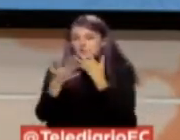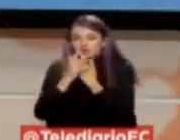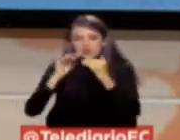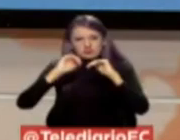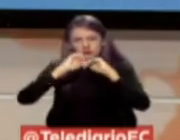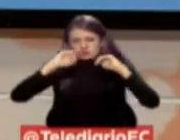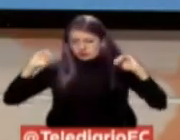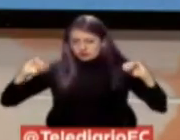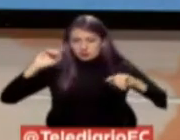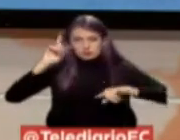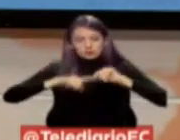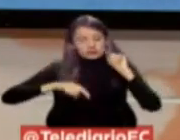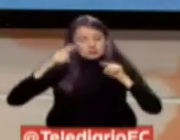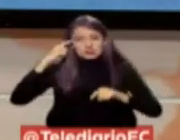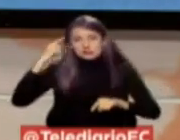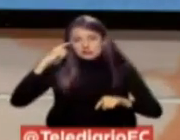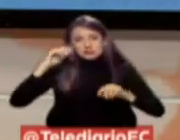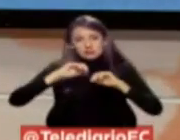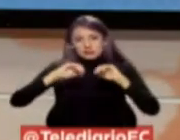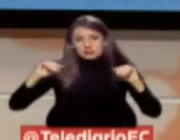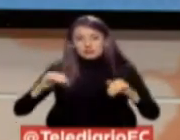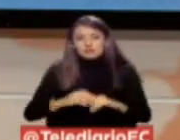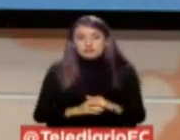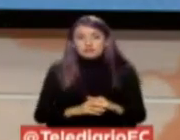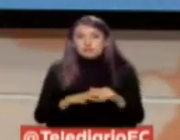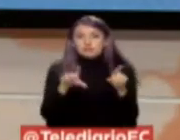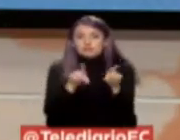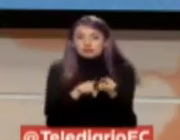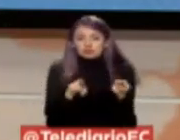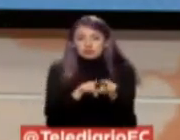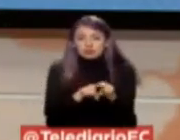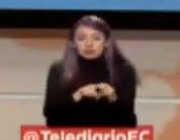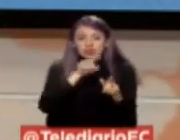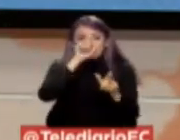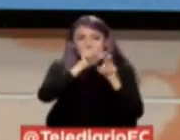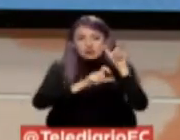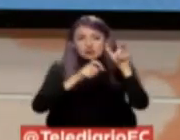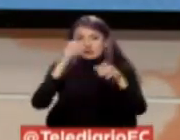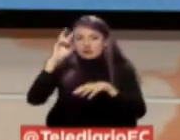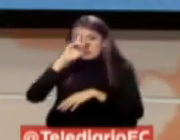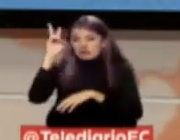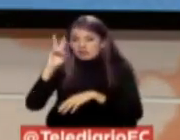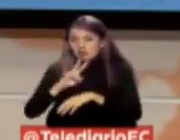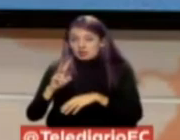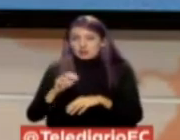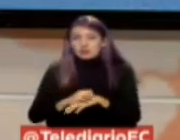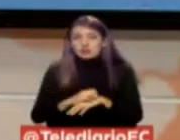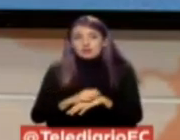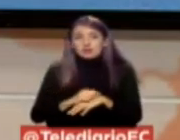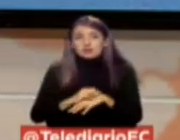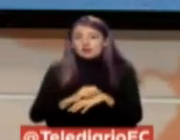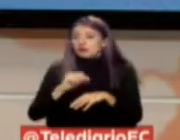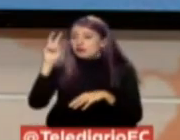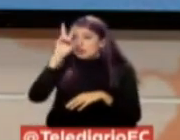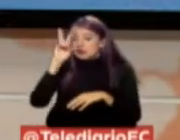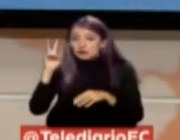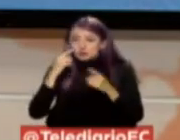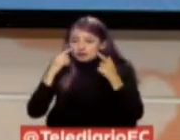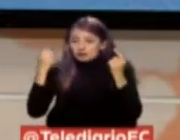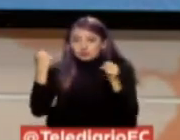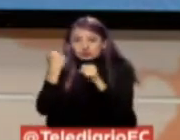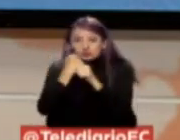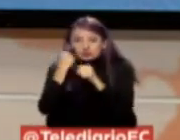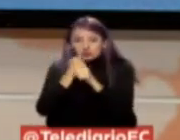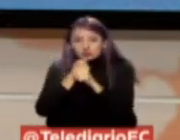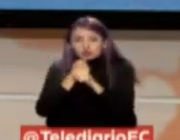ninguna manera. Y eso no puede permitirse. Al mismo tiempo hay empleadores, y por eso también se van a hacer brigadas. Hay empleadores que aprovechan la